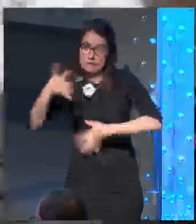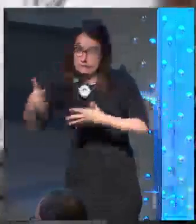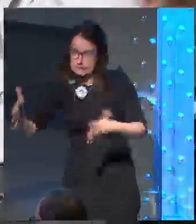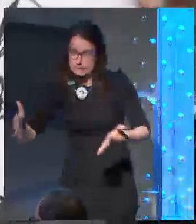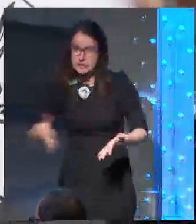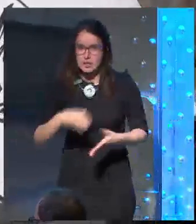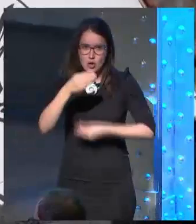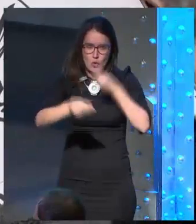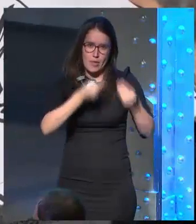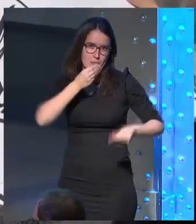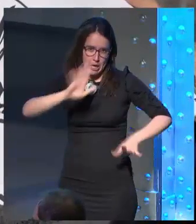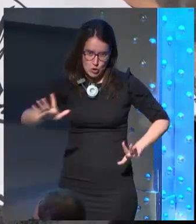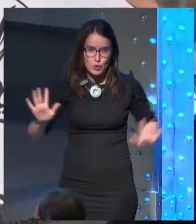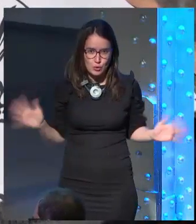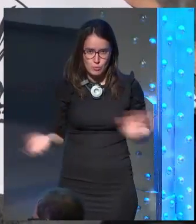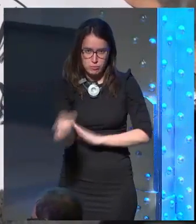Pues lo hace mucho mejor que yo.